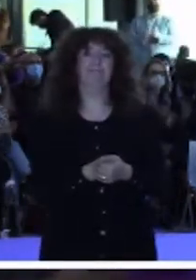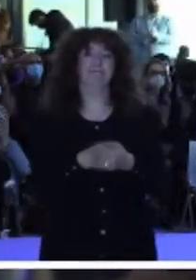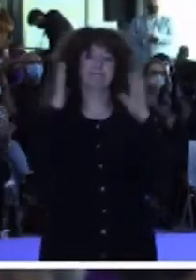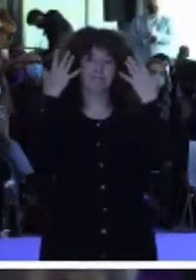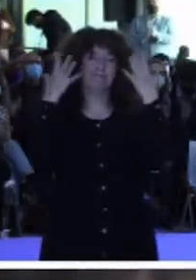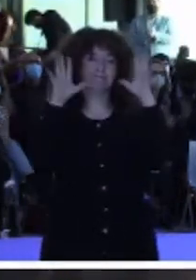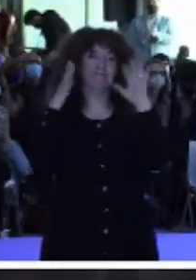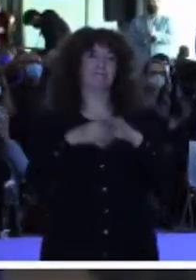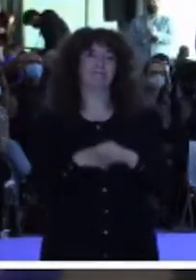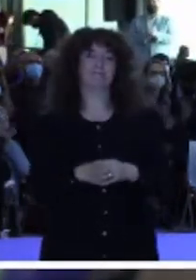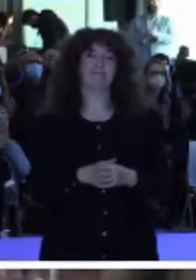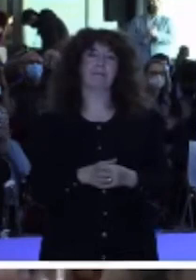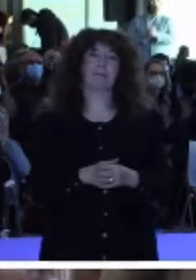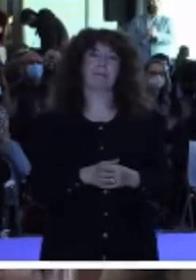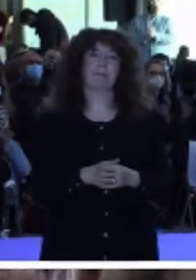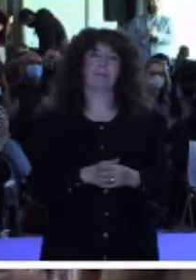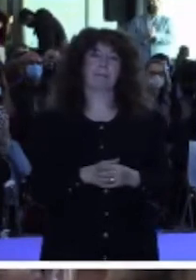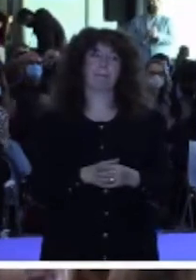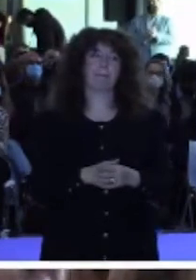Pero claro,